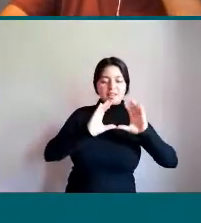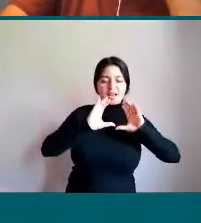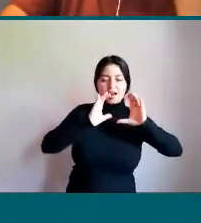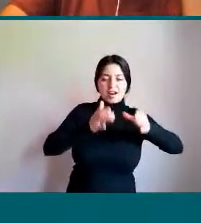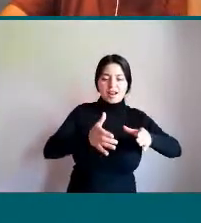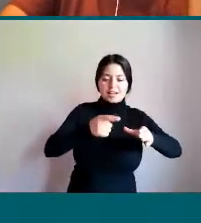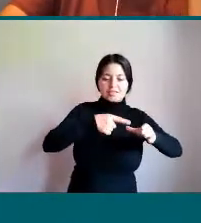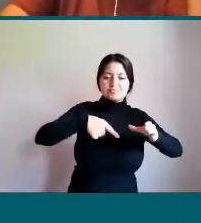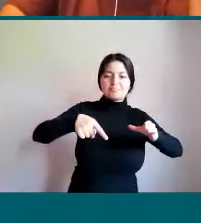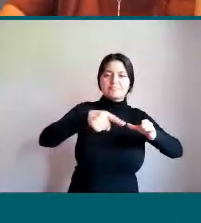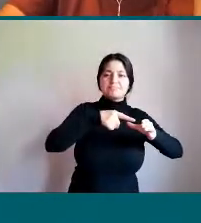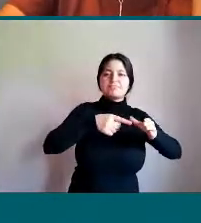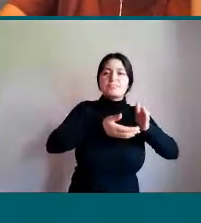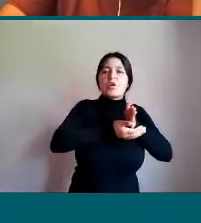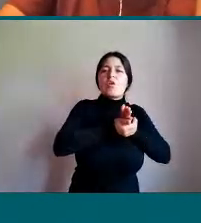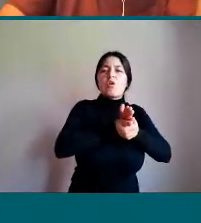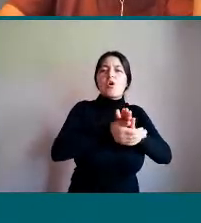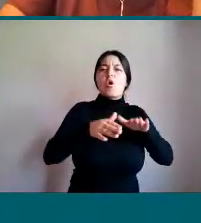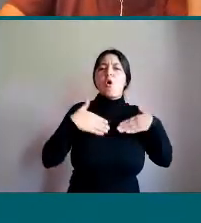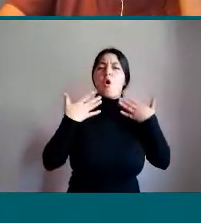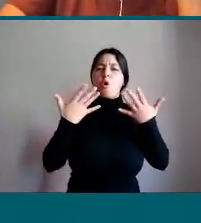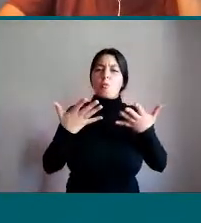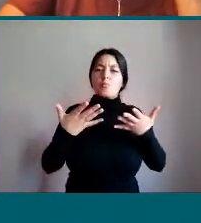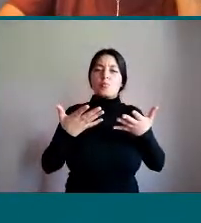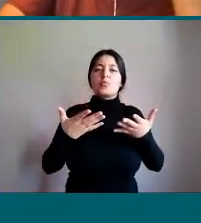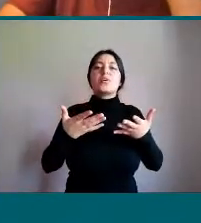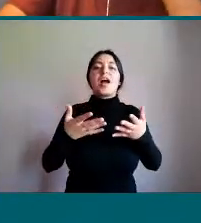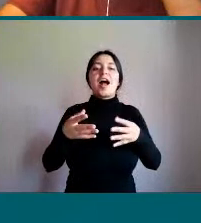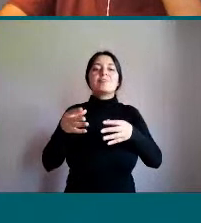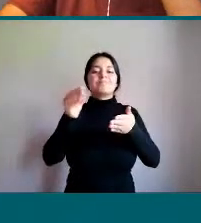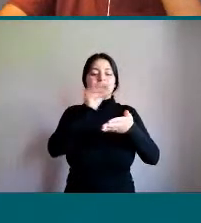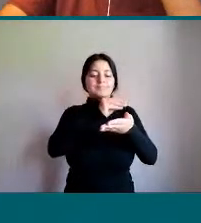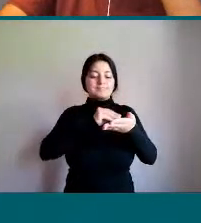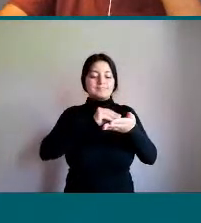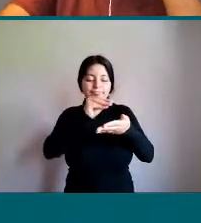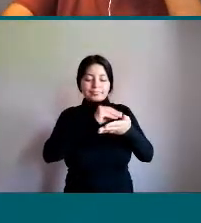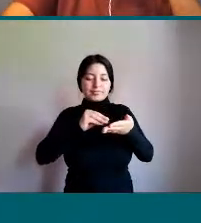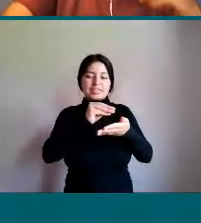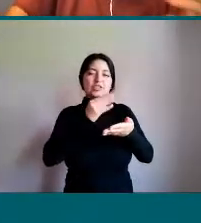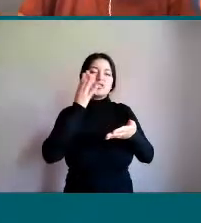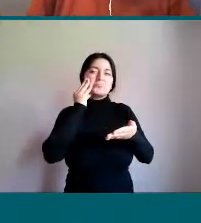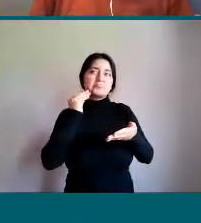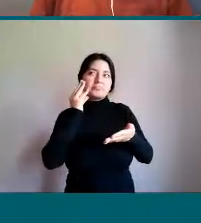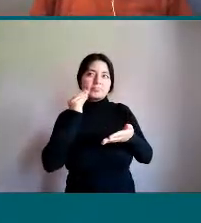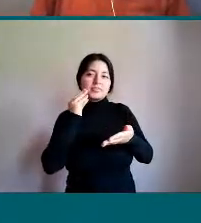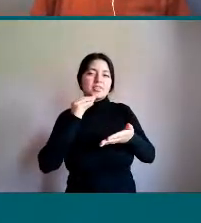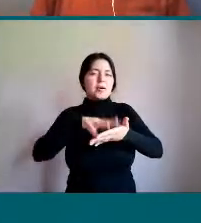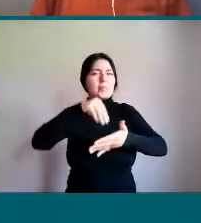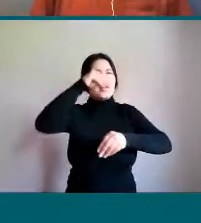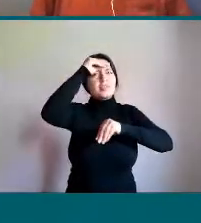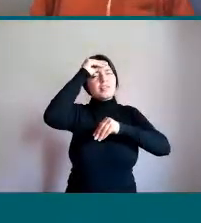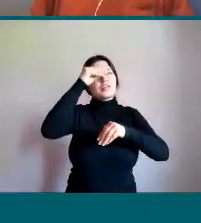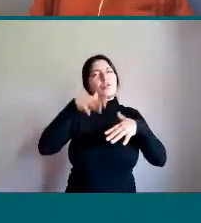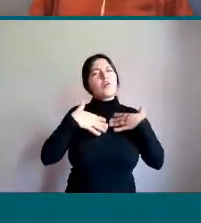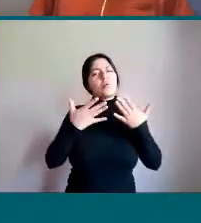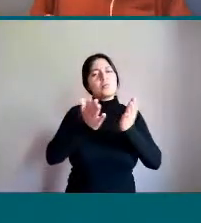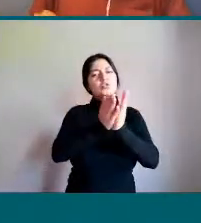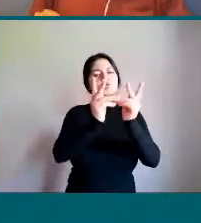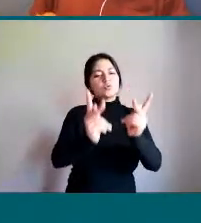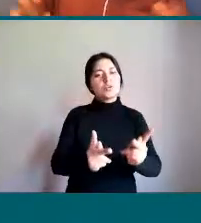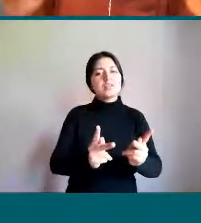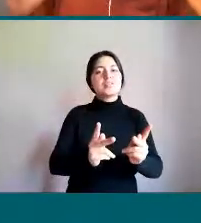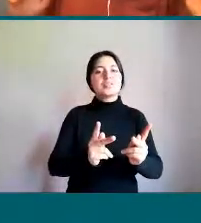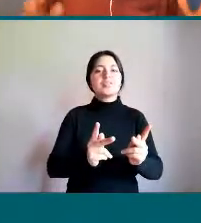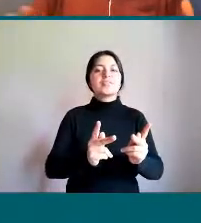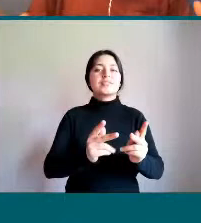correcta. Quizás el diseño de experiencias de aprendizaje sea mucho más relevante de lo que yo estaba haciendo hasta ahora. Porque lo que yo